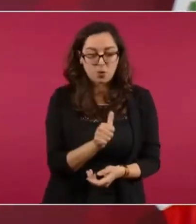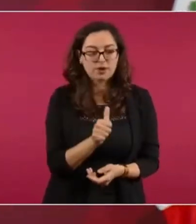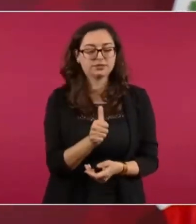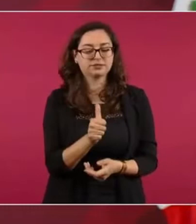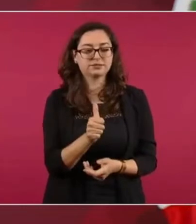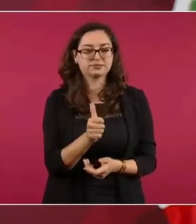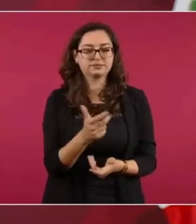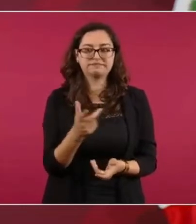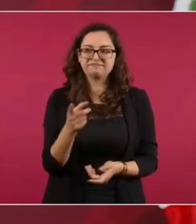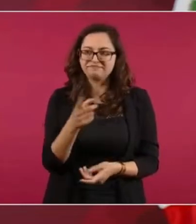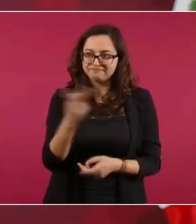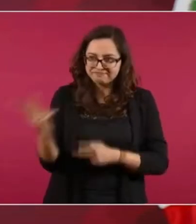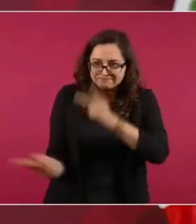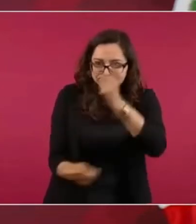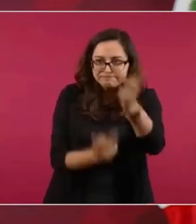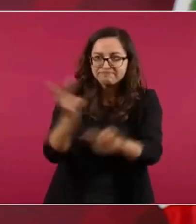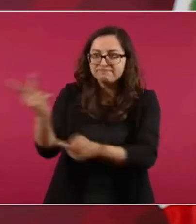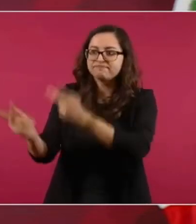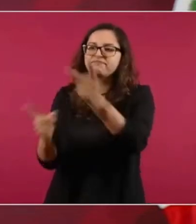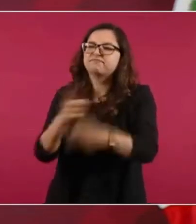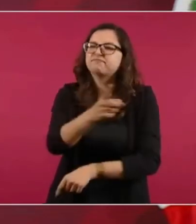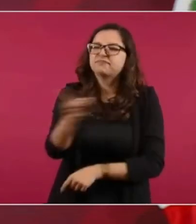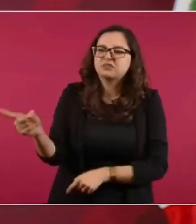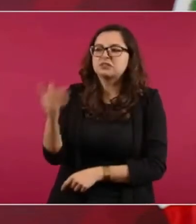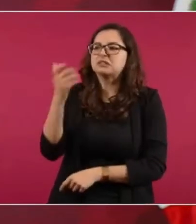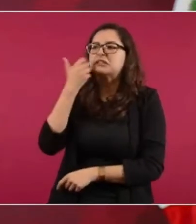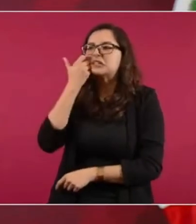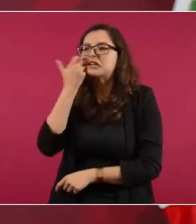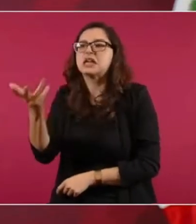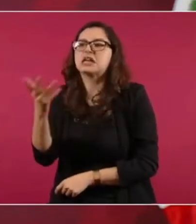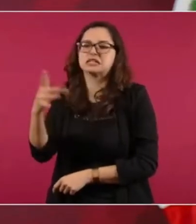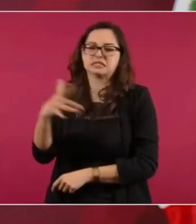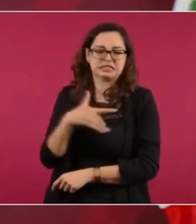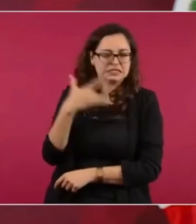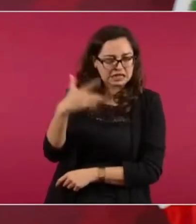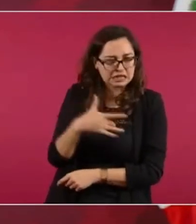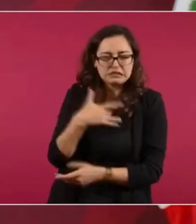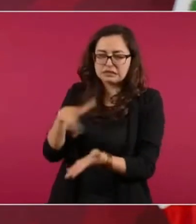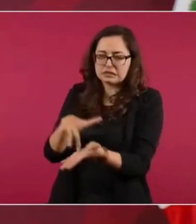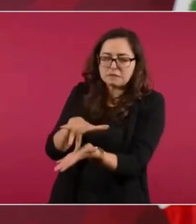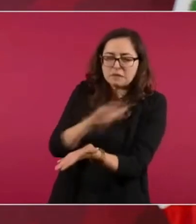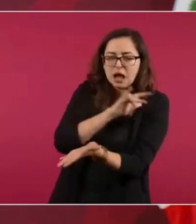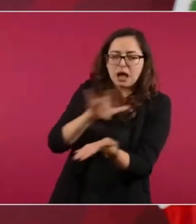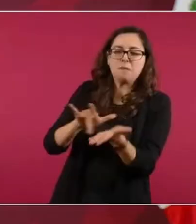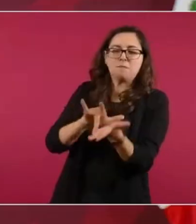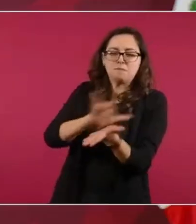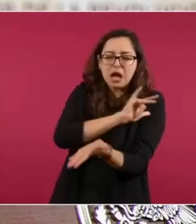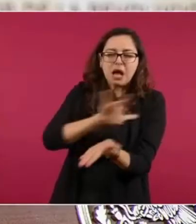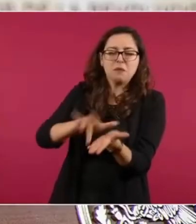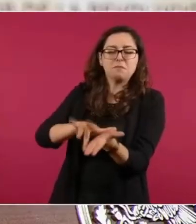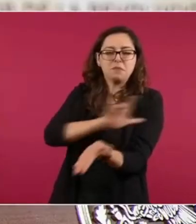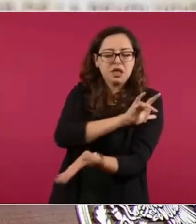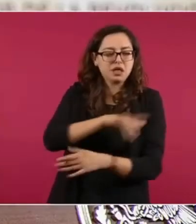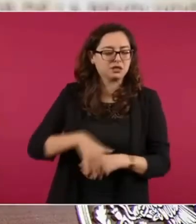lo que la gente siente, no desprecien al pueblo.